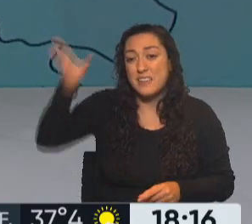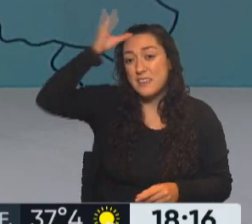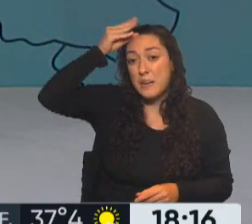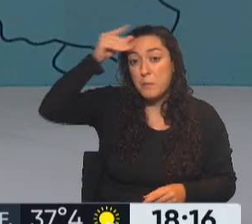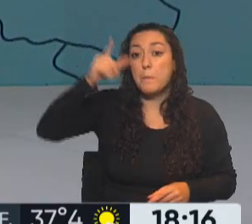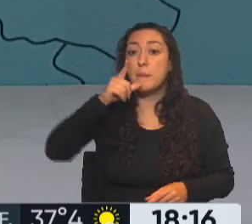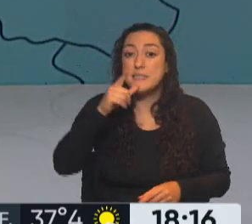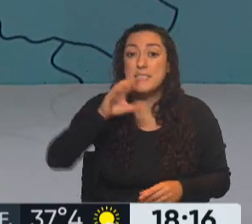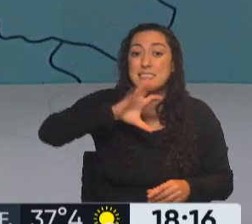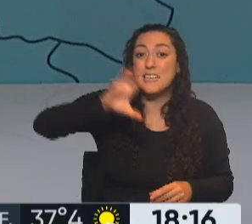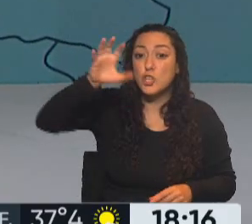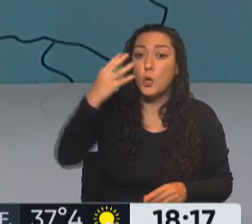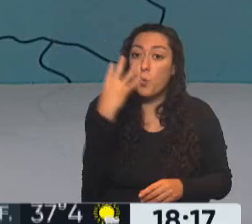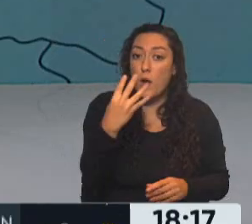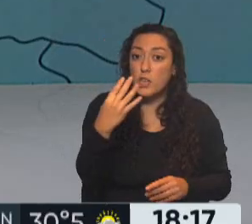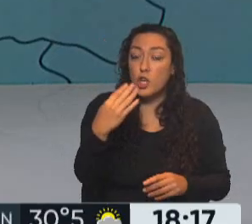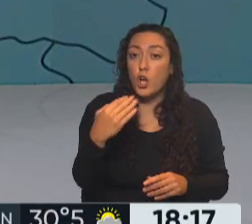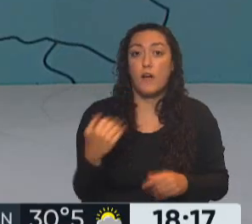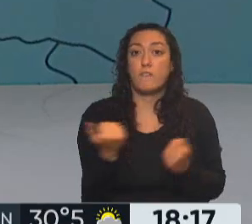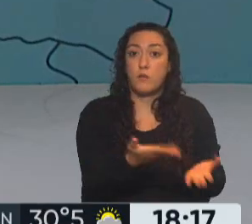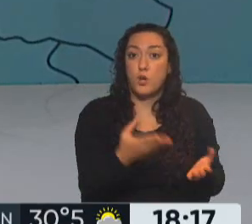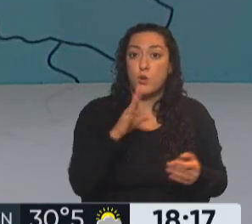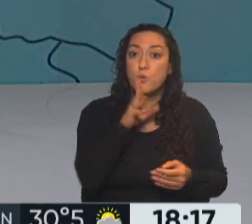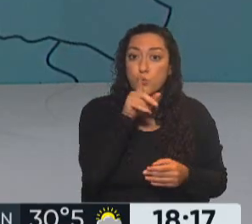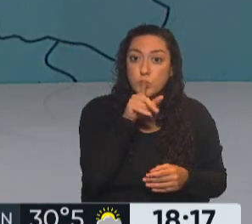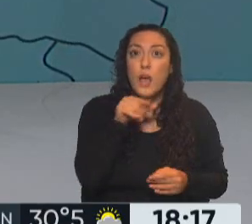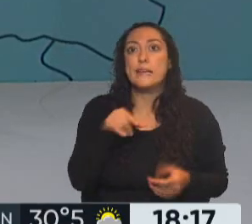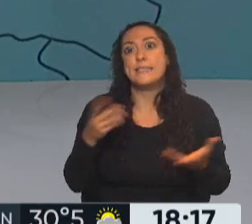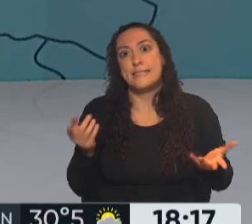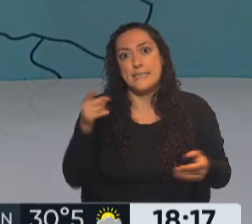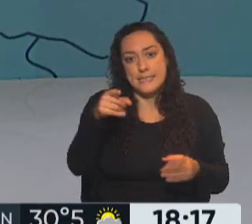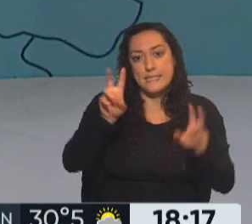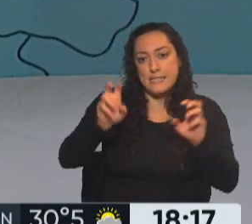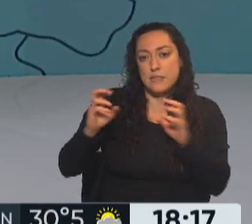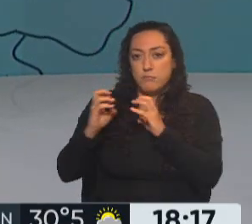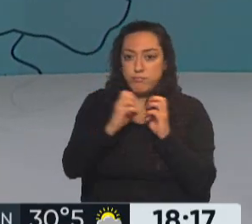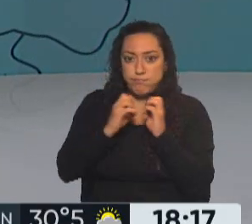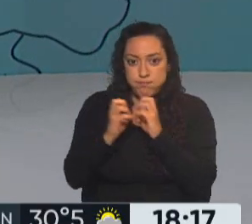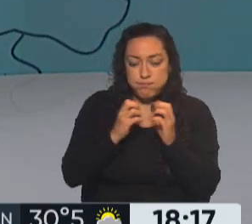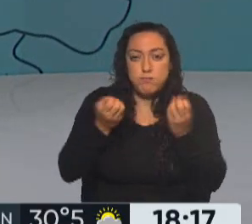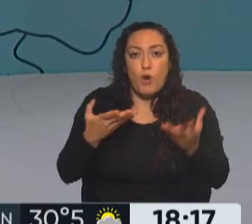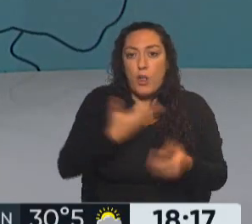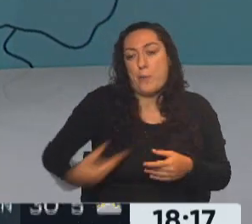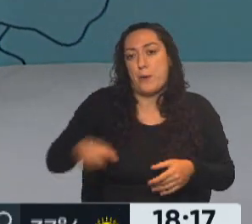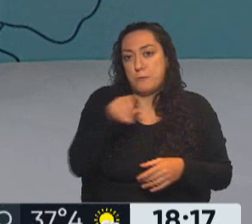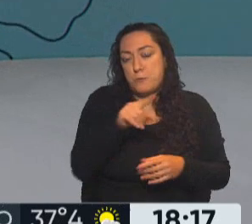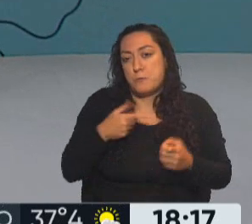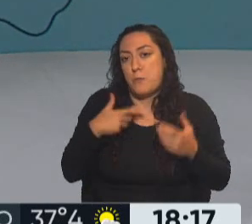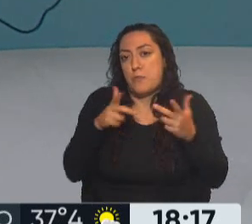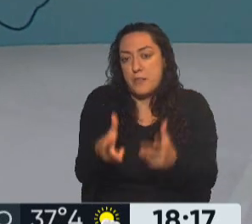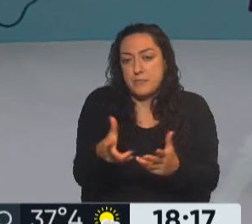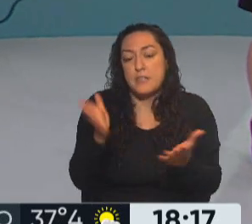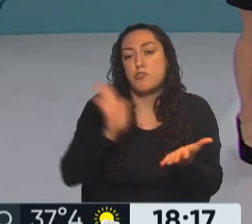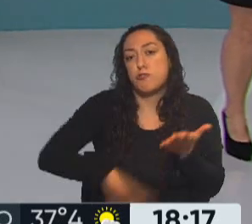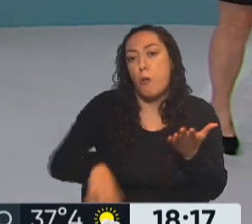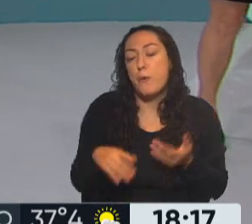estos 4 sectores queden para Rusia. Bueno, es parte de la discusión justamente por lo que habían dicho desde su gobierno, de la idea de